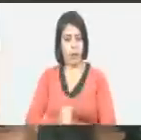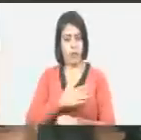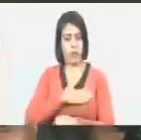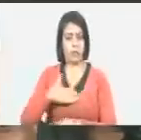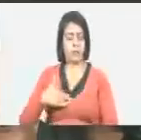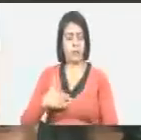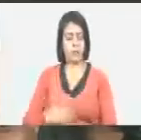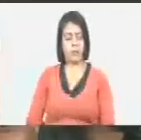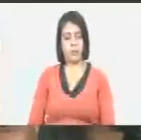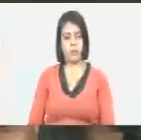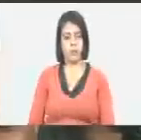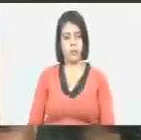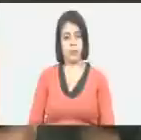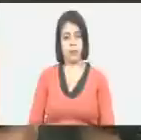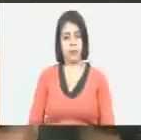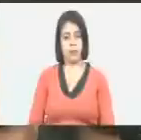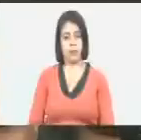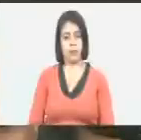buscamos.